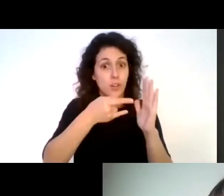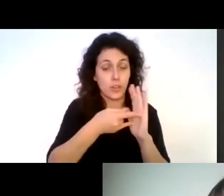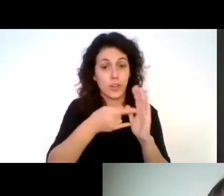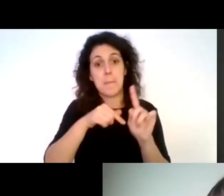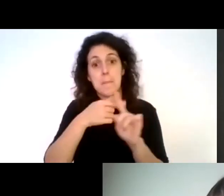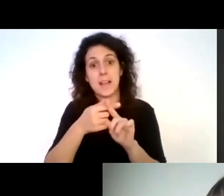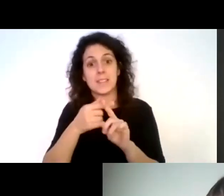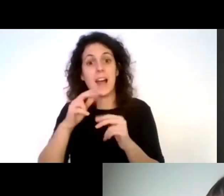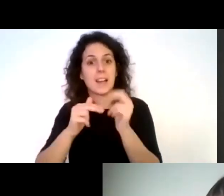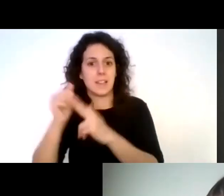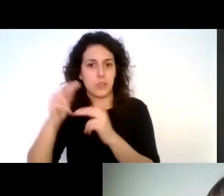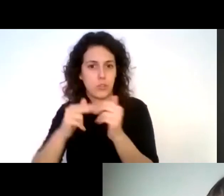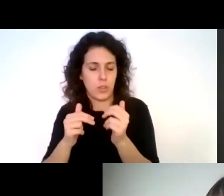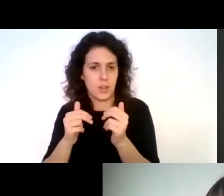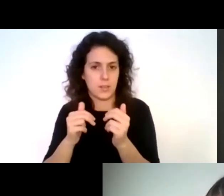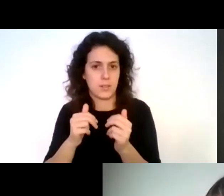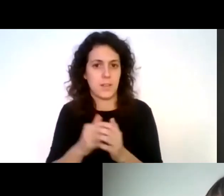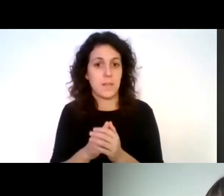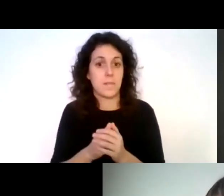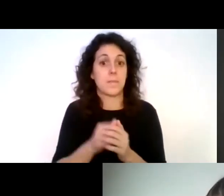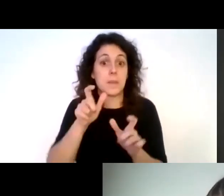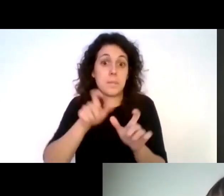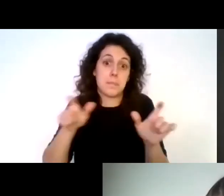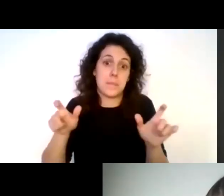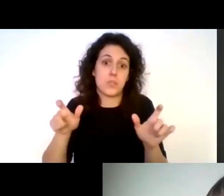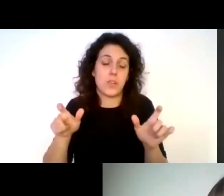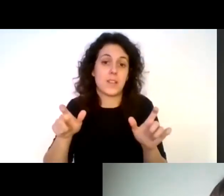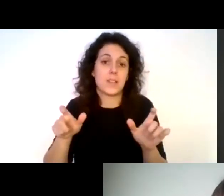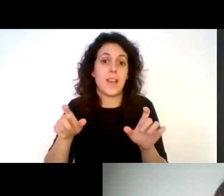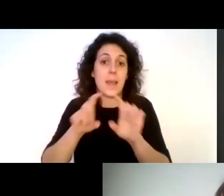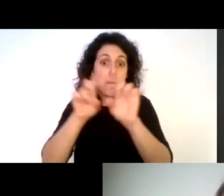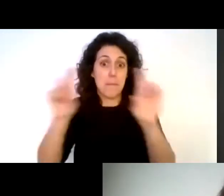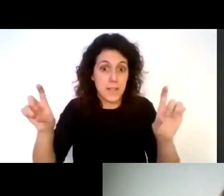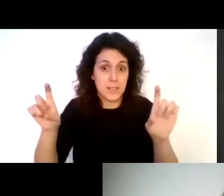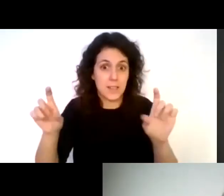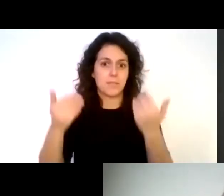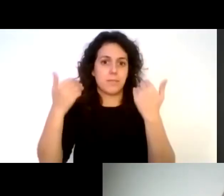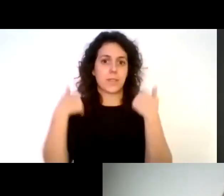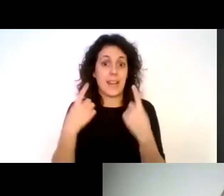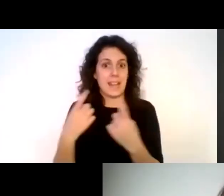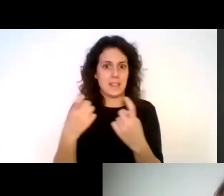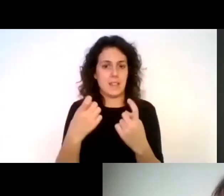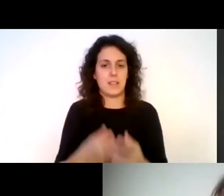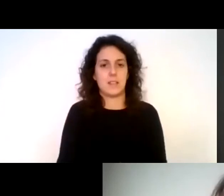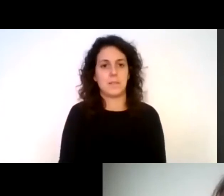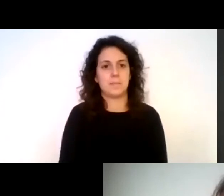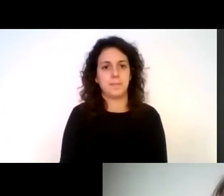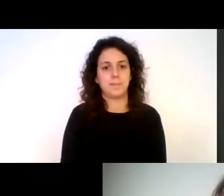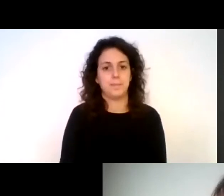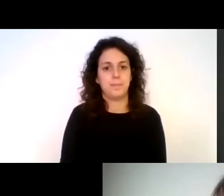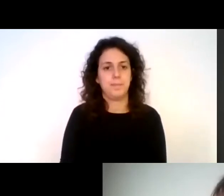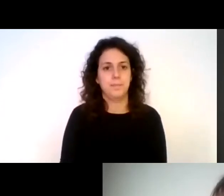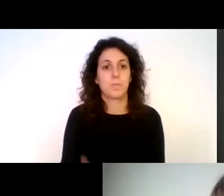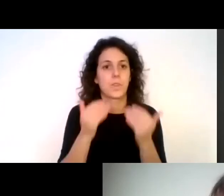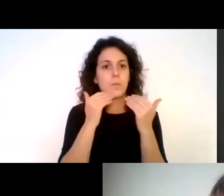las empresas que se dedican a estas necesidades. Ok, thanks a lot, Miguel. Muy bien, muchas